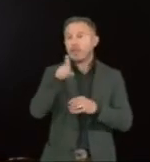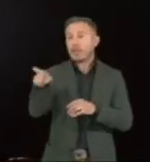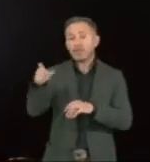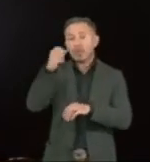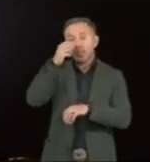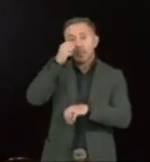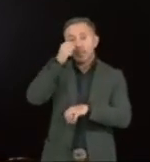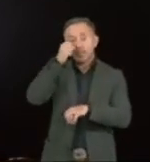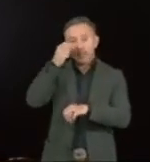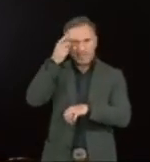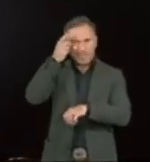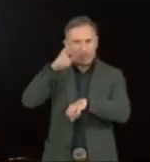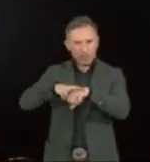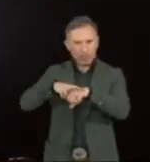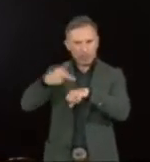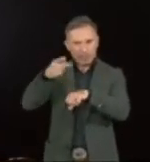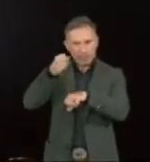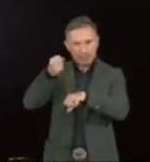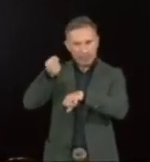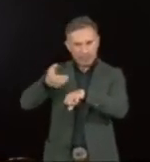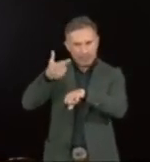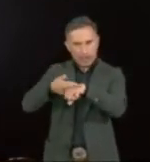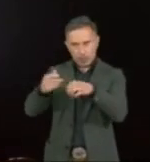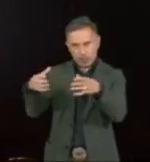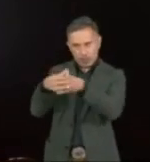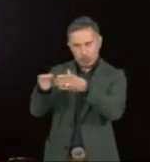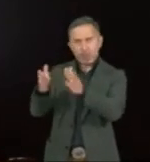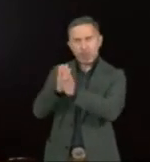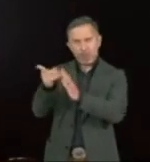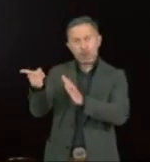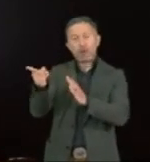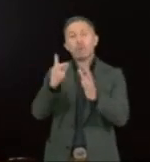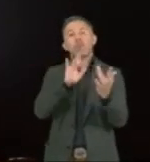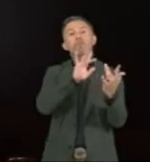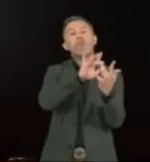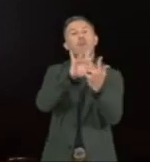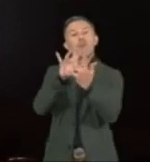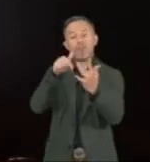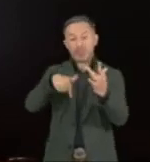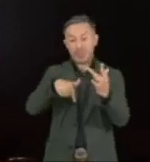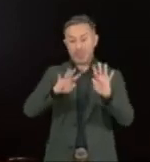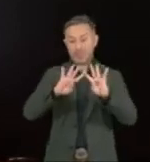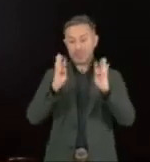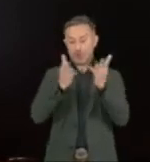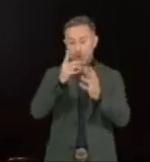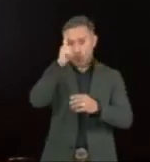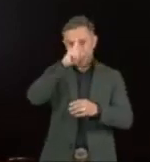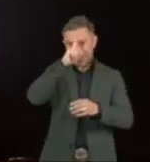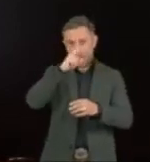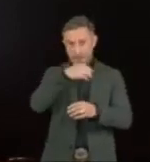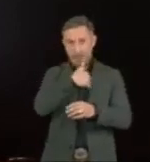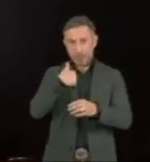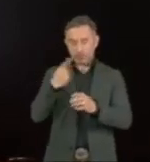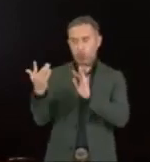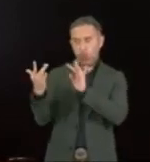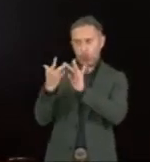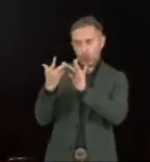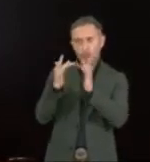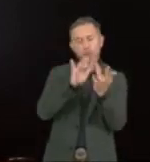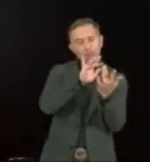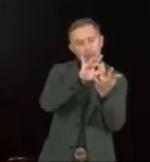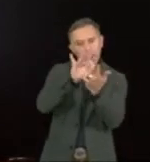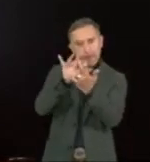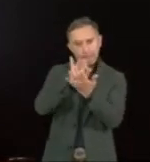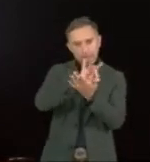dirección del secretariado que mantenga la comunicación permanente con los integrantes de este consejo a fin de reiniciar la